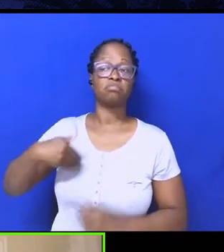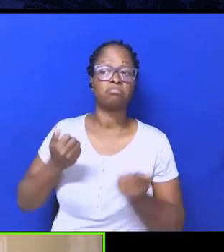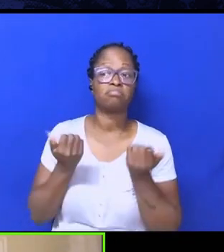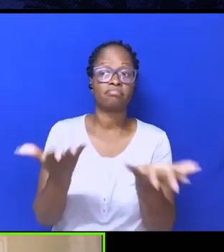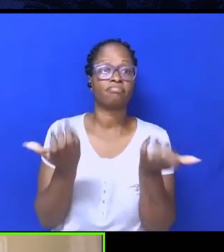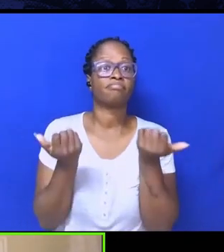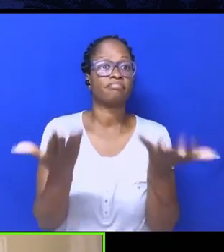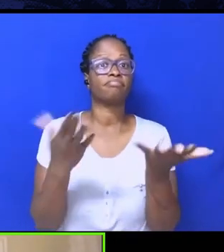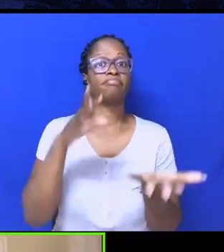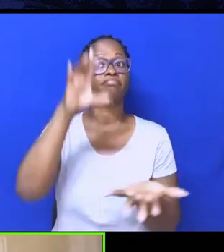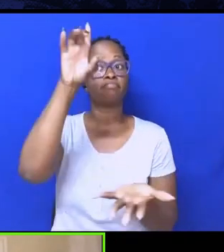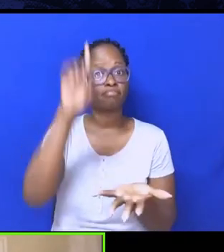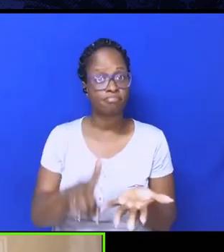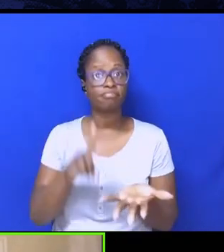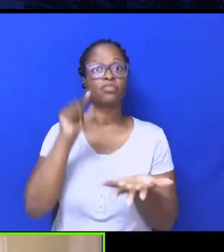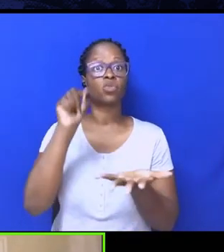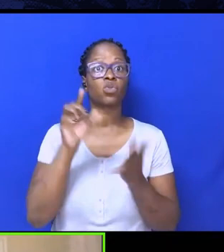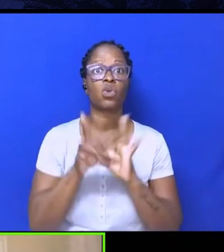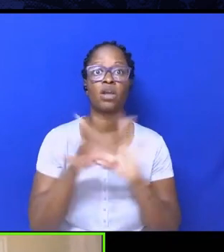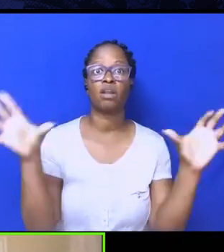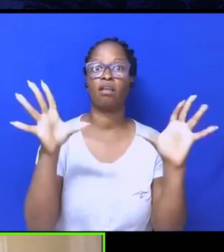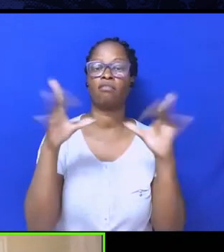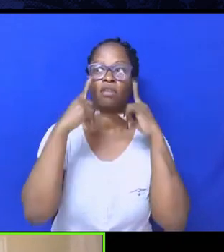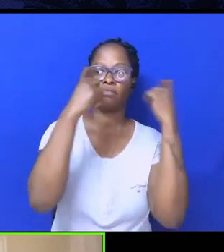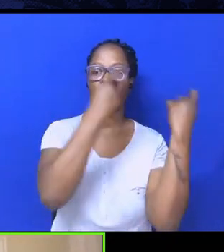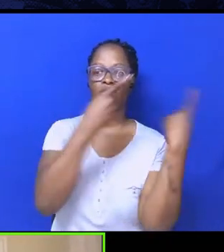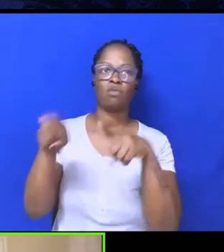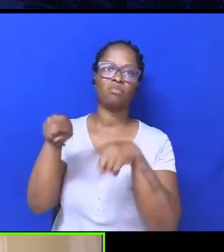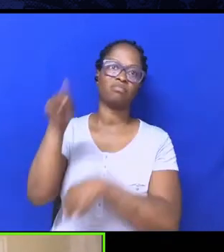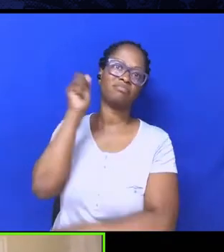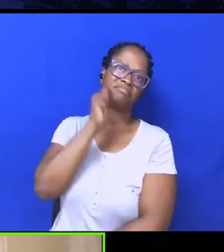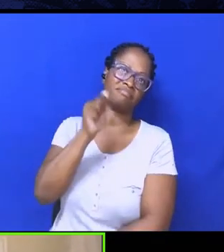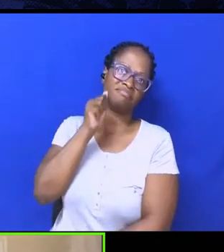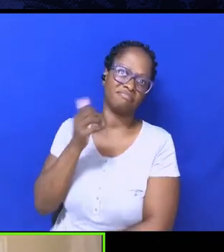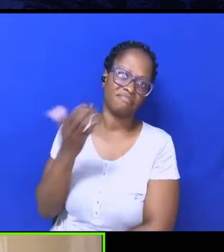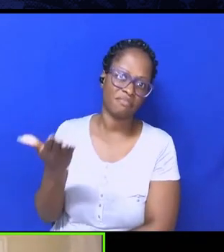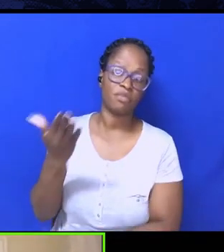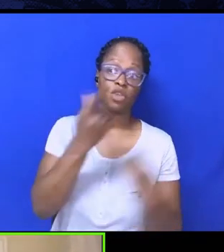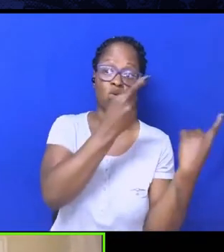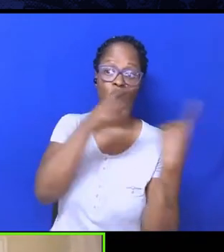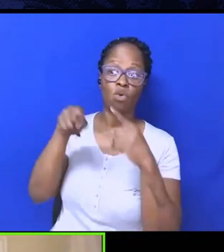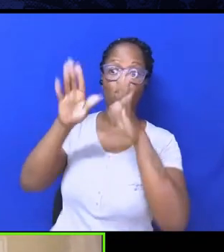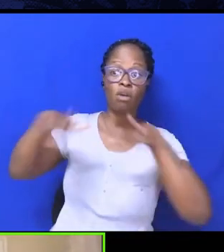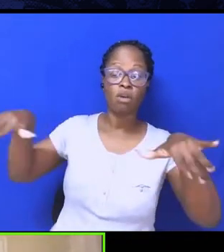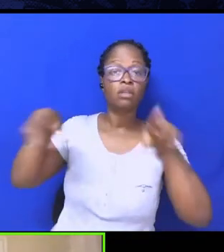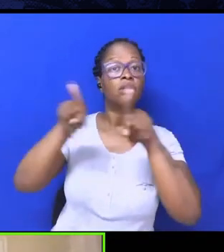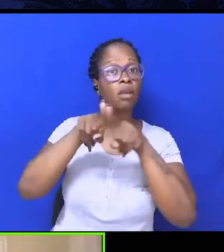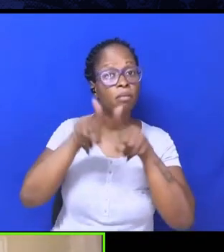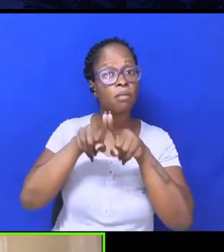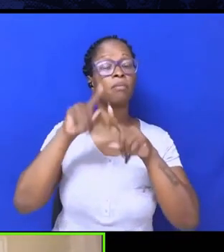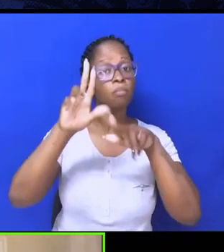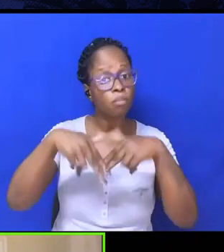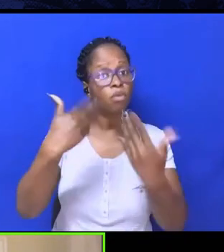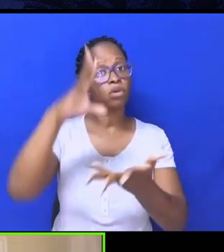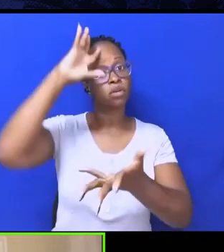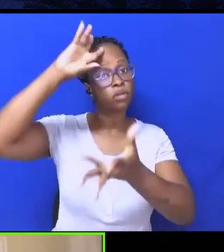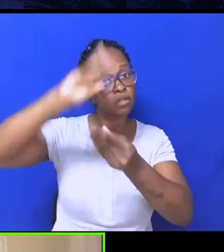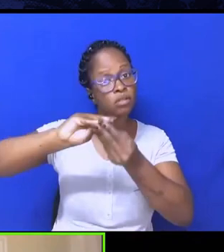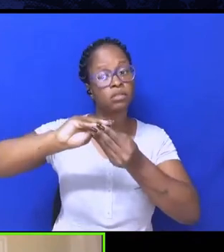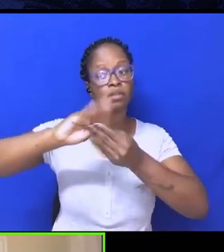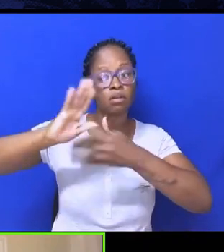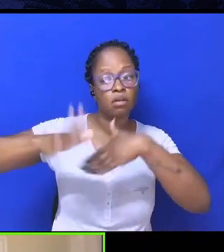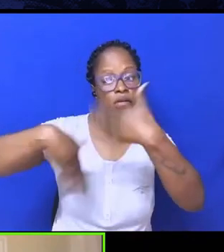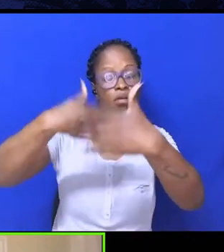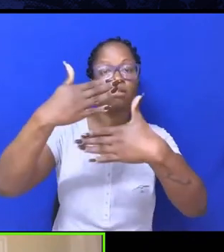disidencias sexogenéricas niños niñas y niñas y de ello por tanto el desarrollo de una institucionalidad capaz de materializar esa